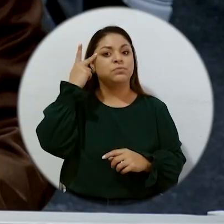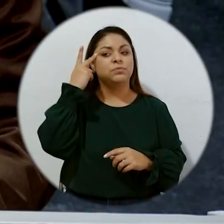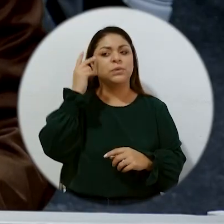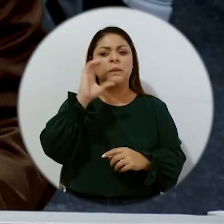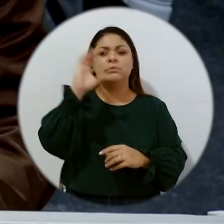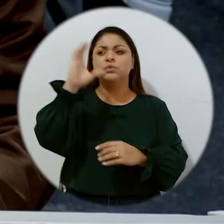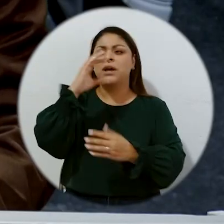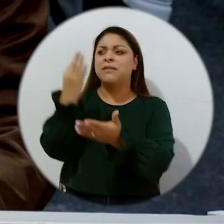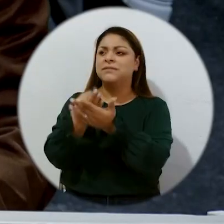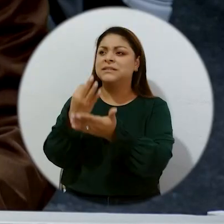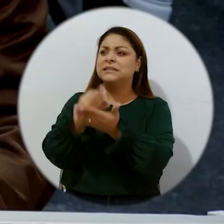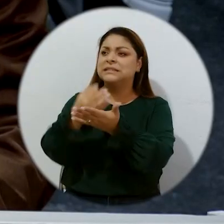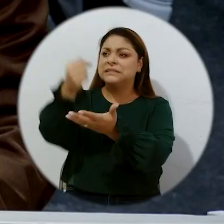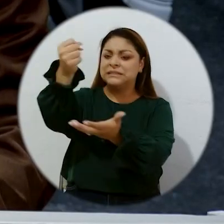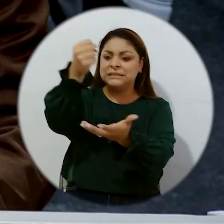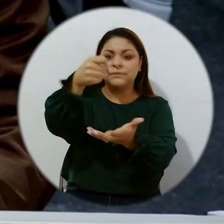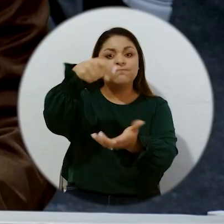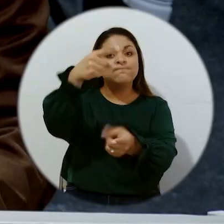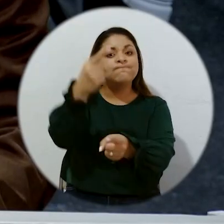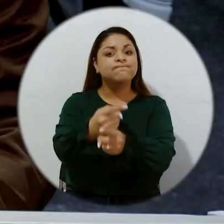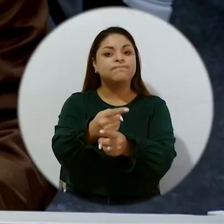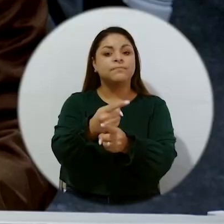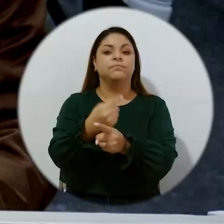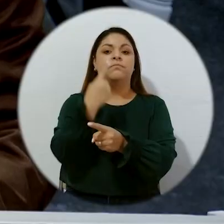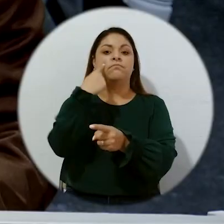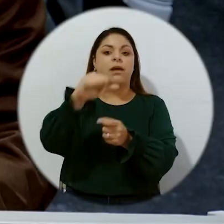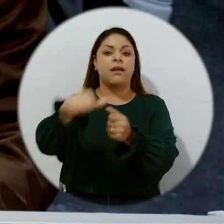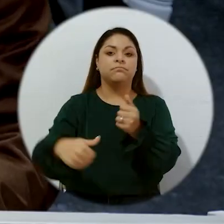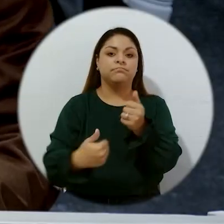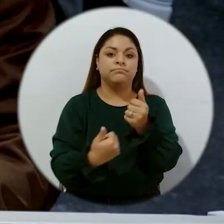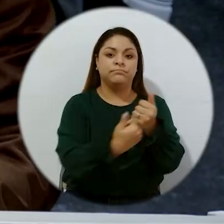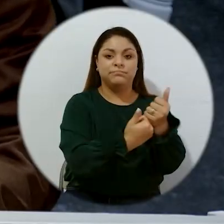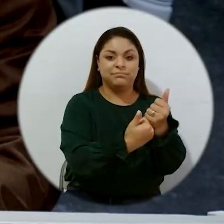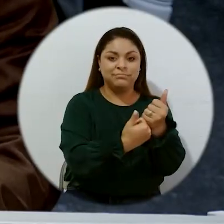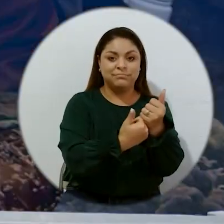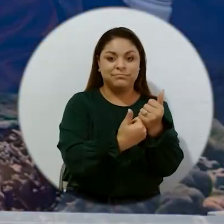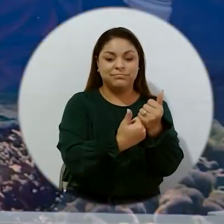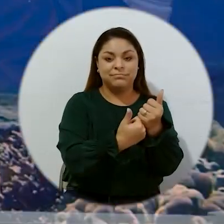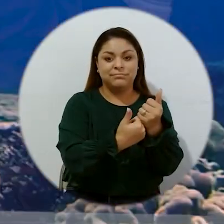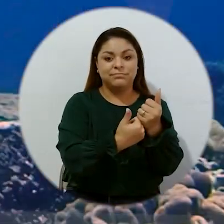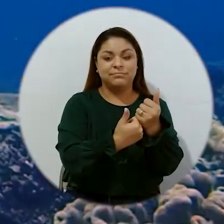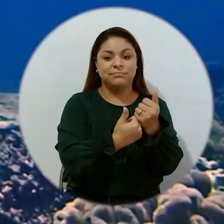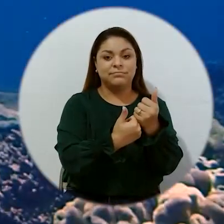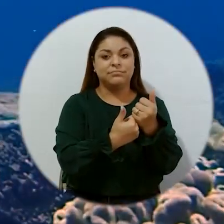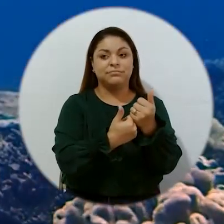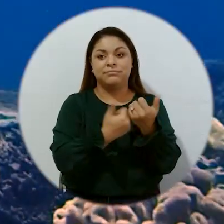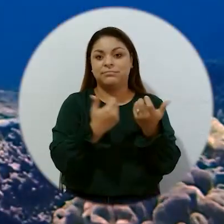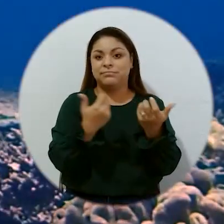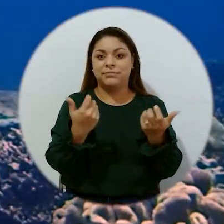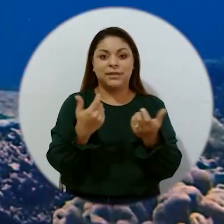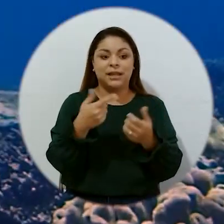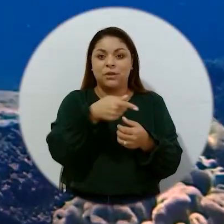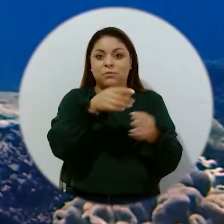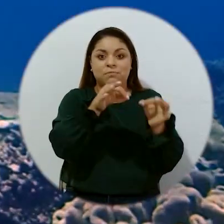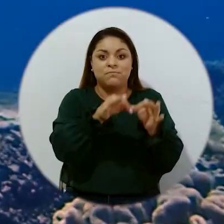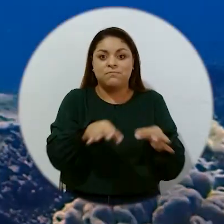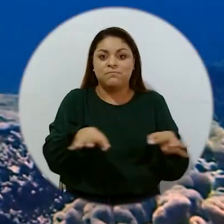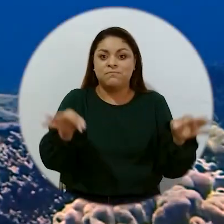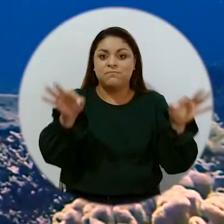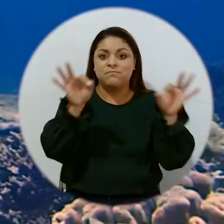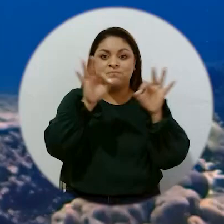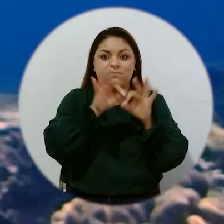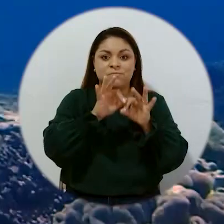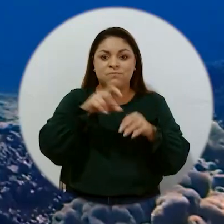Buscar el financiamiento adecuado para respaldar cada punto, que uno de los más importantes